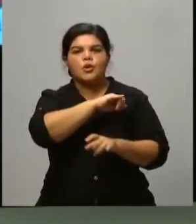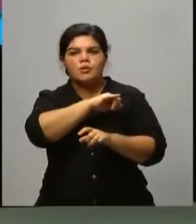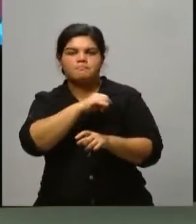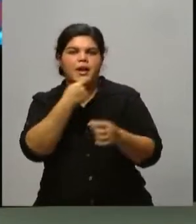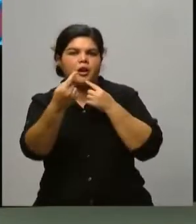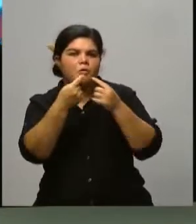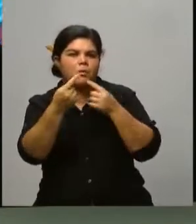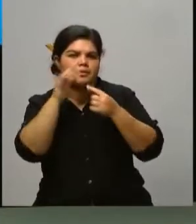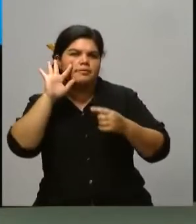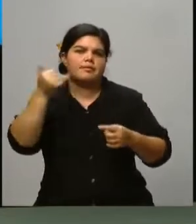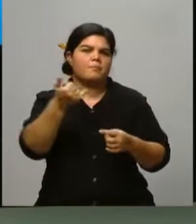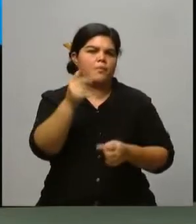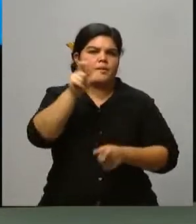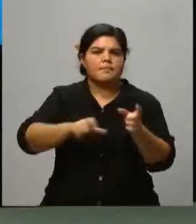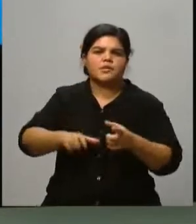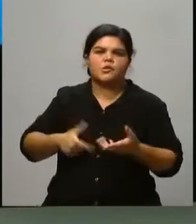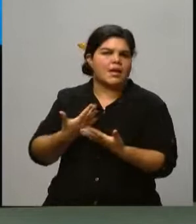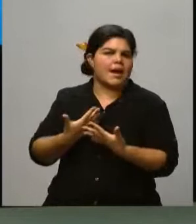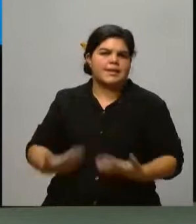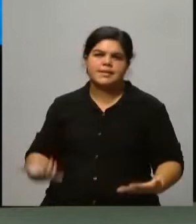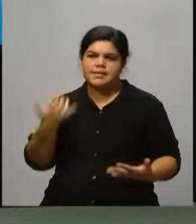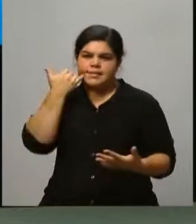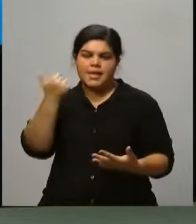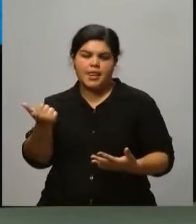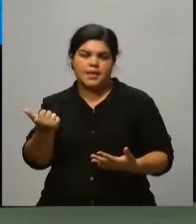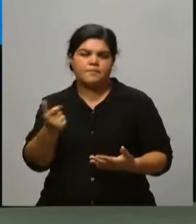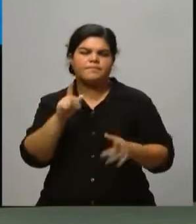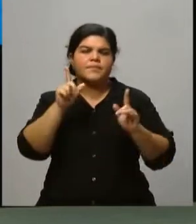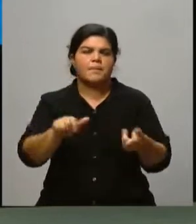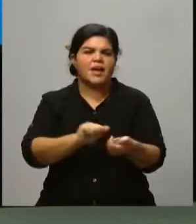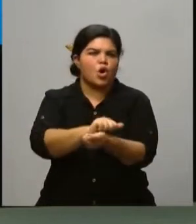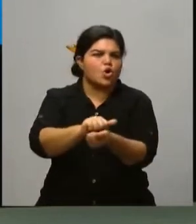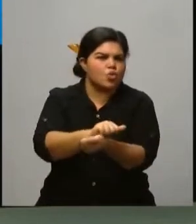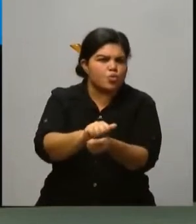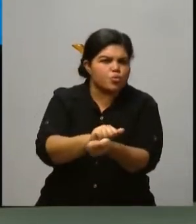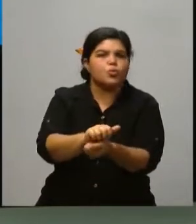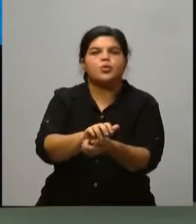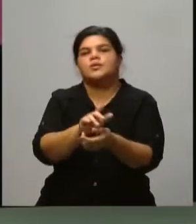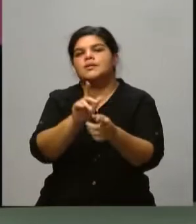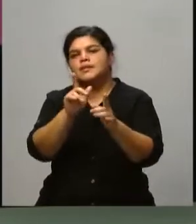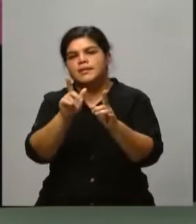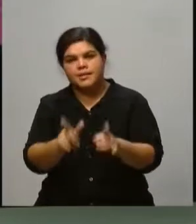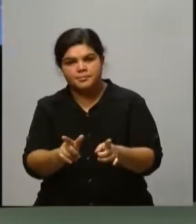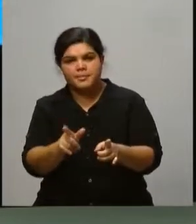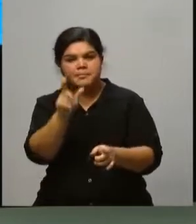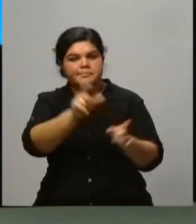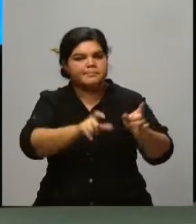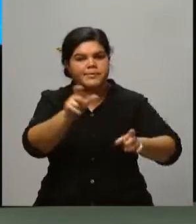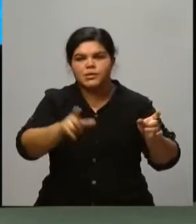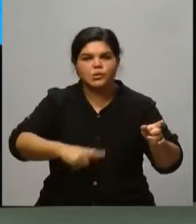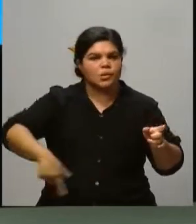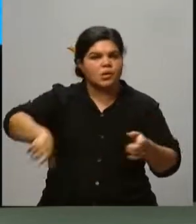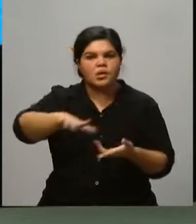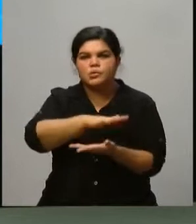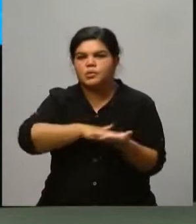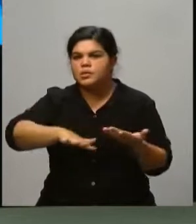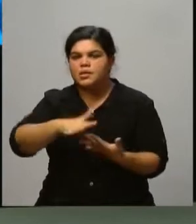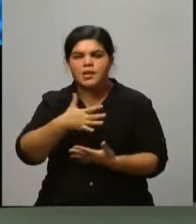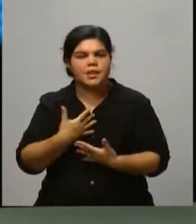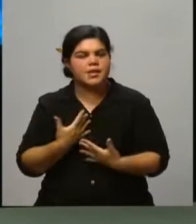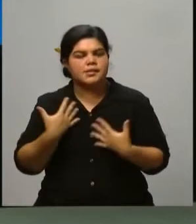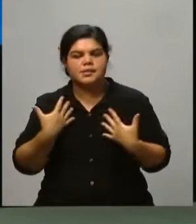está pasando por una etapa de crisis profunda. Creo que no va a llegar a la ruptura a